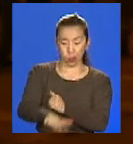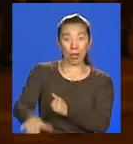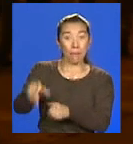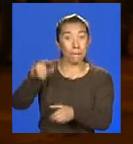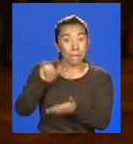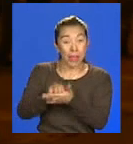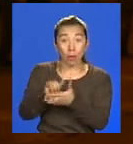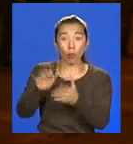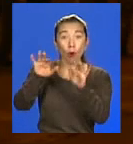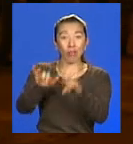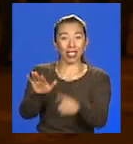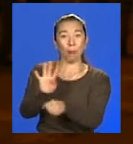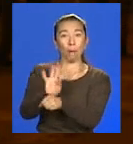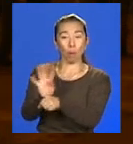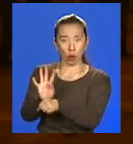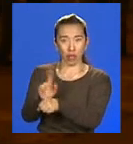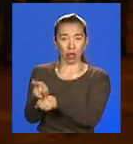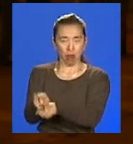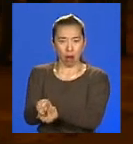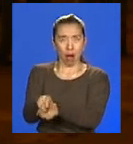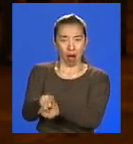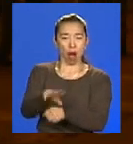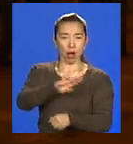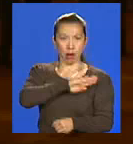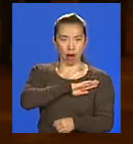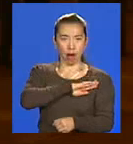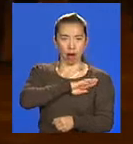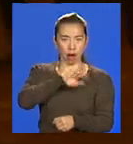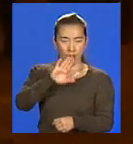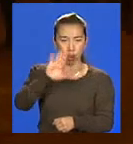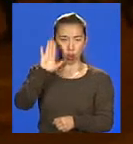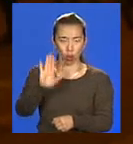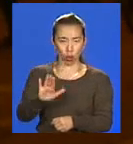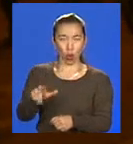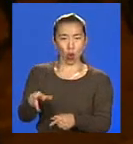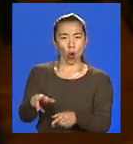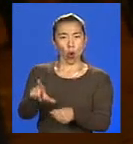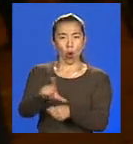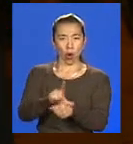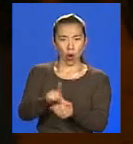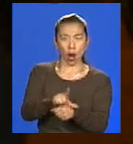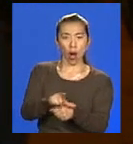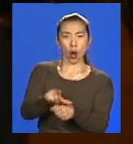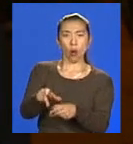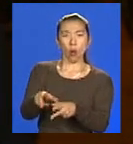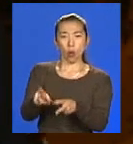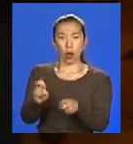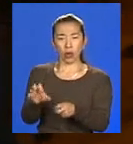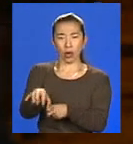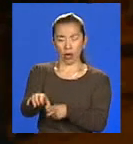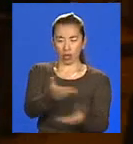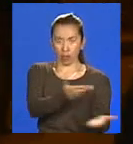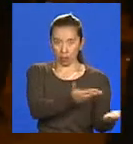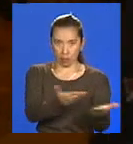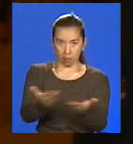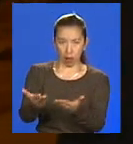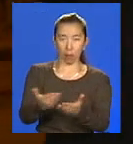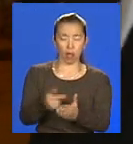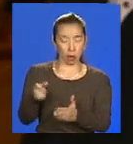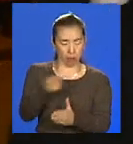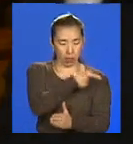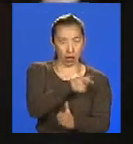Porvenir. Se encuentra con nosotros el alcalde local de Puente Aranda, el doctor César Moreno, a quien le damos la bienvenida a esta hora de la noche para que